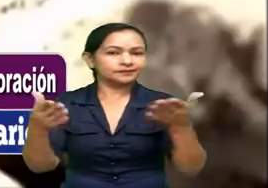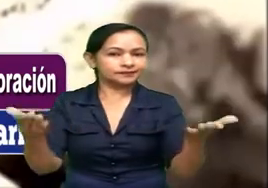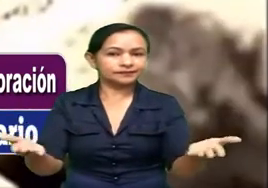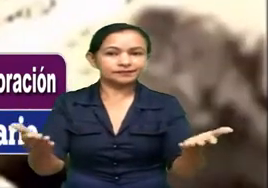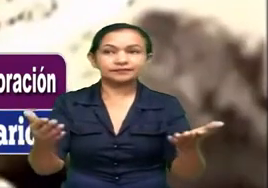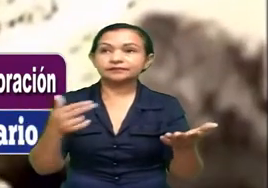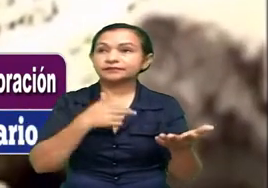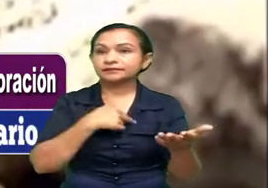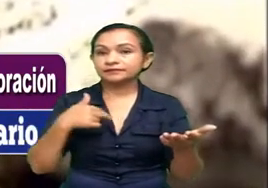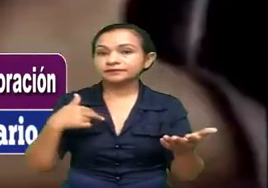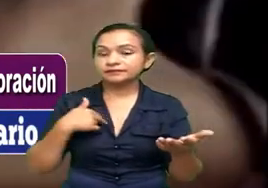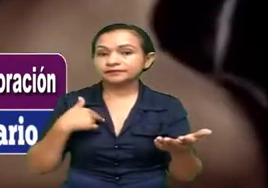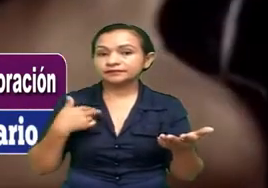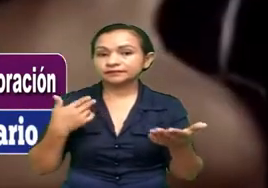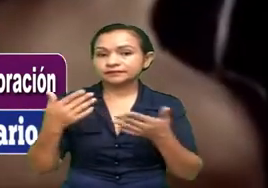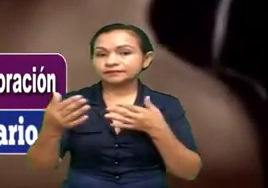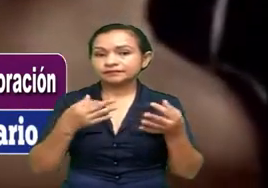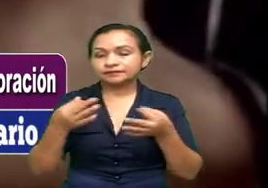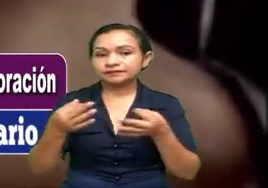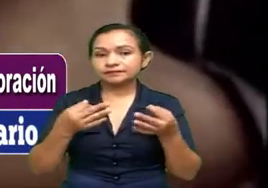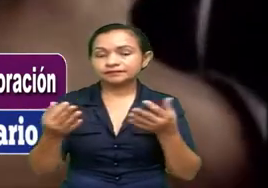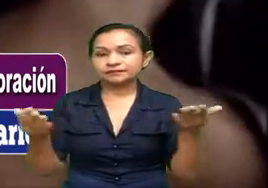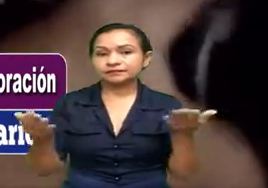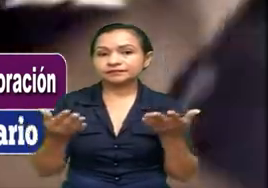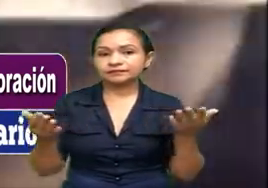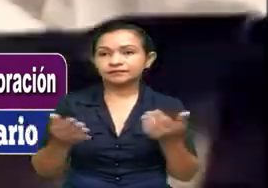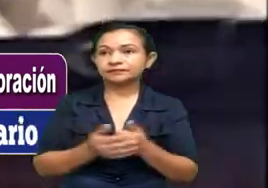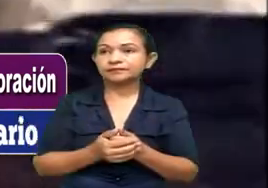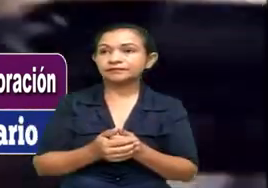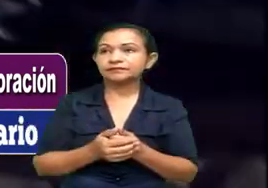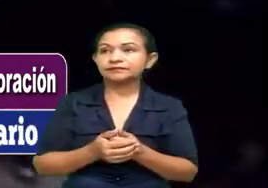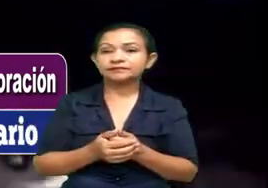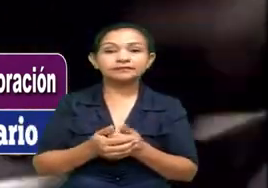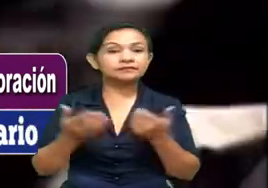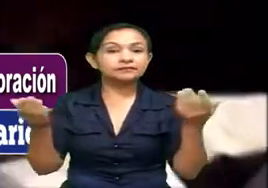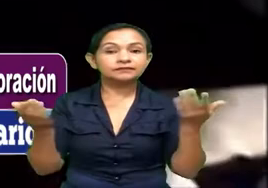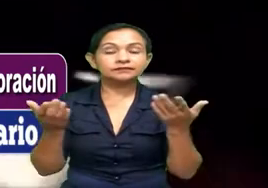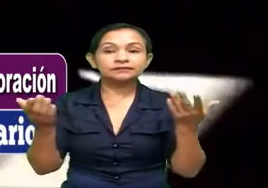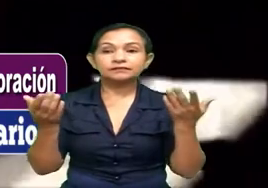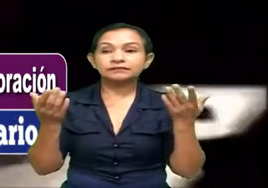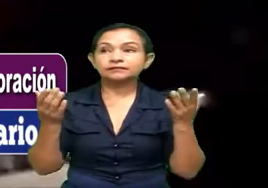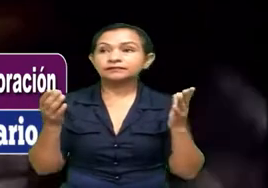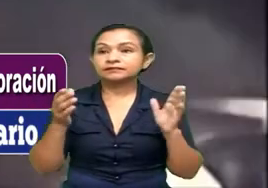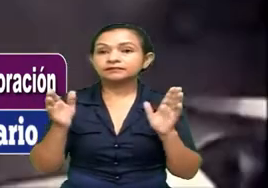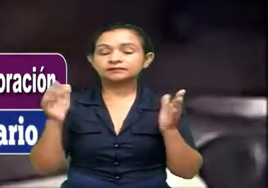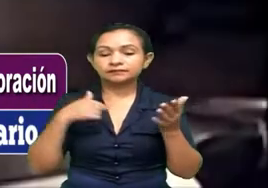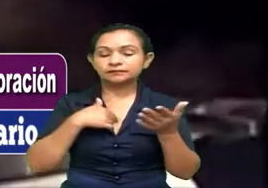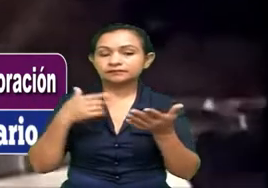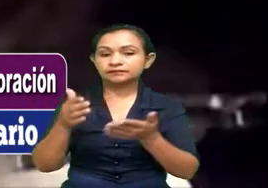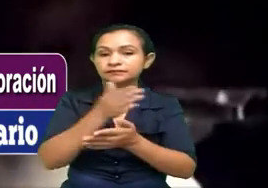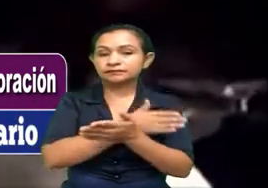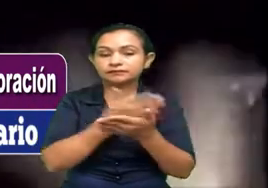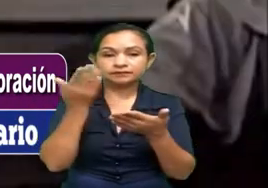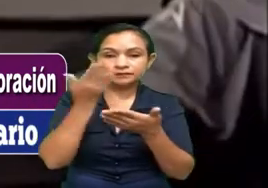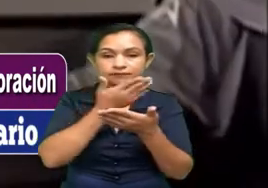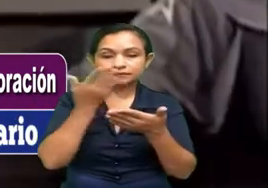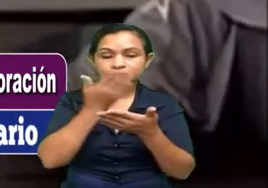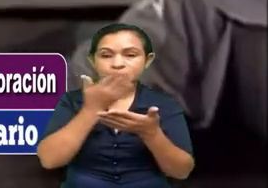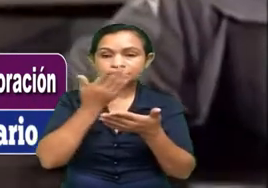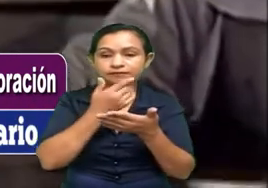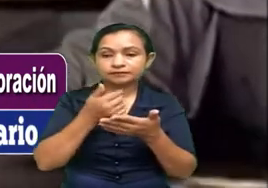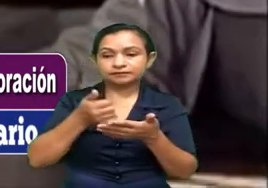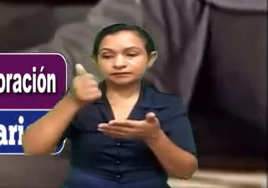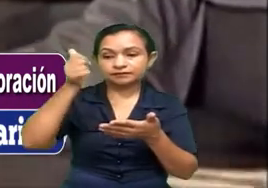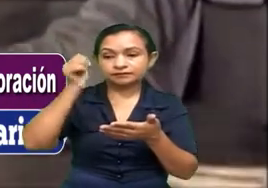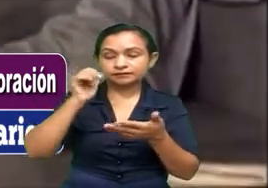duró ese enfrentamiento, no fue mucho. Es una cosa. Yo cuando estaba estudiando, y yo se lo decía ayer a